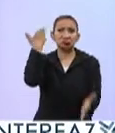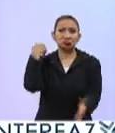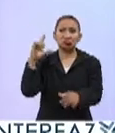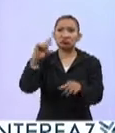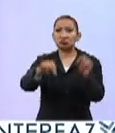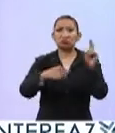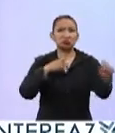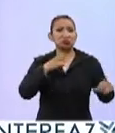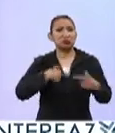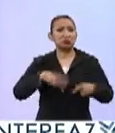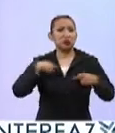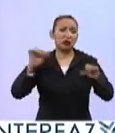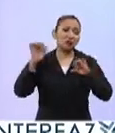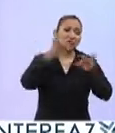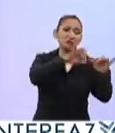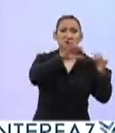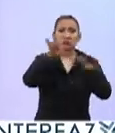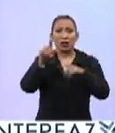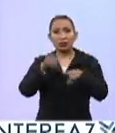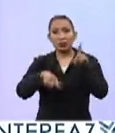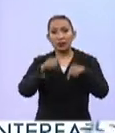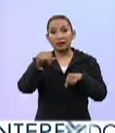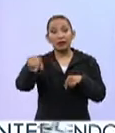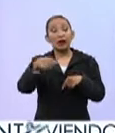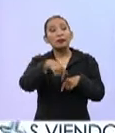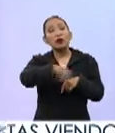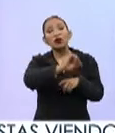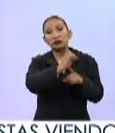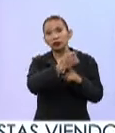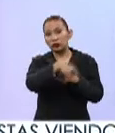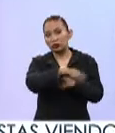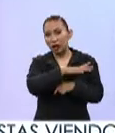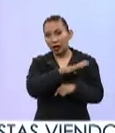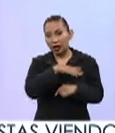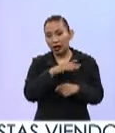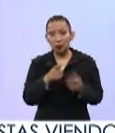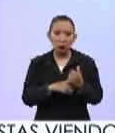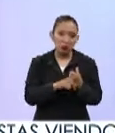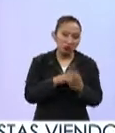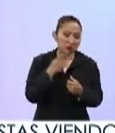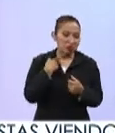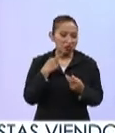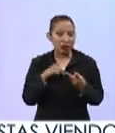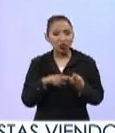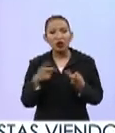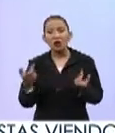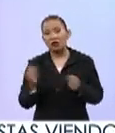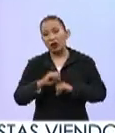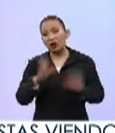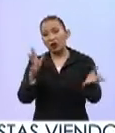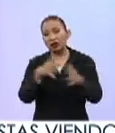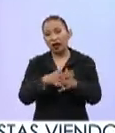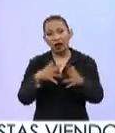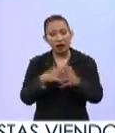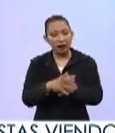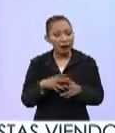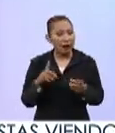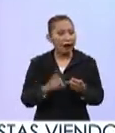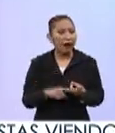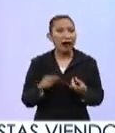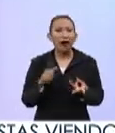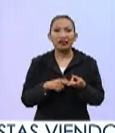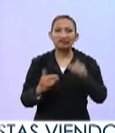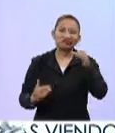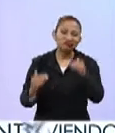venido ahondando por circunstancias que impactan en nuestra realidad, desde problemas políticos, por supuesto guerras,